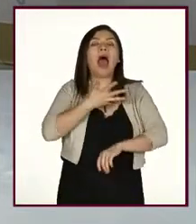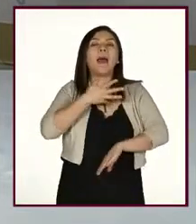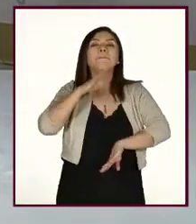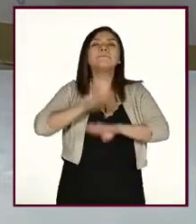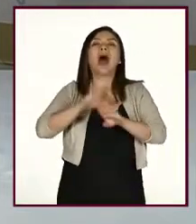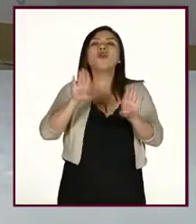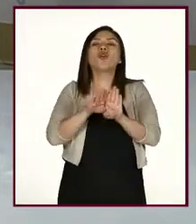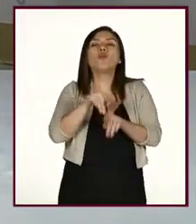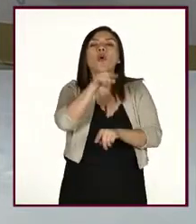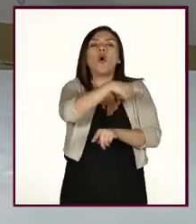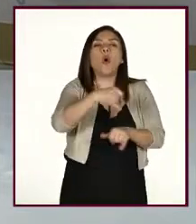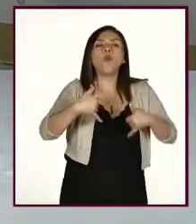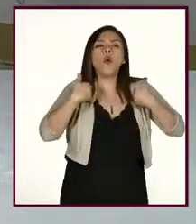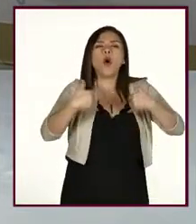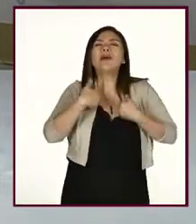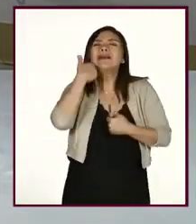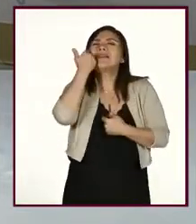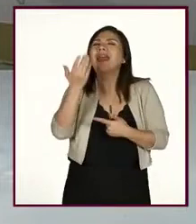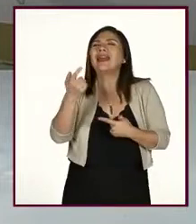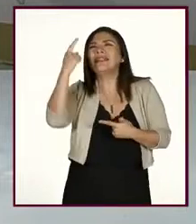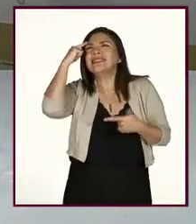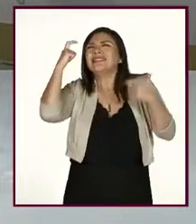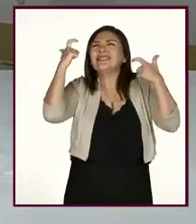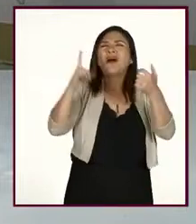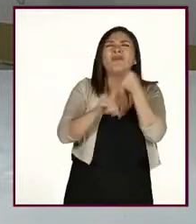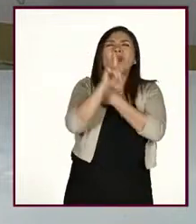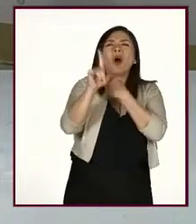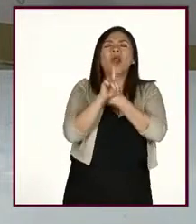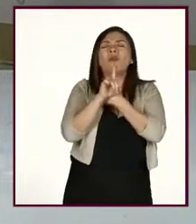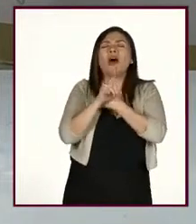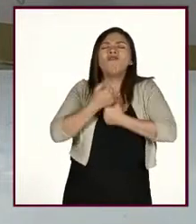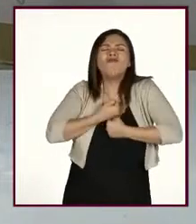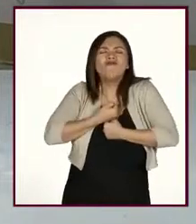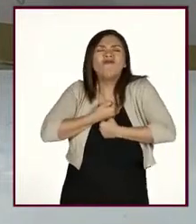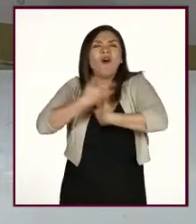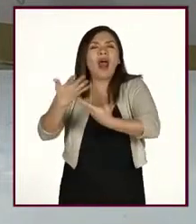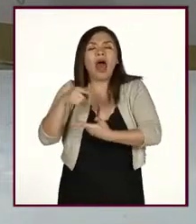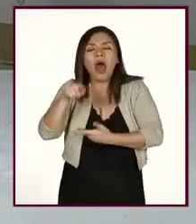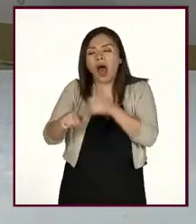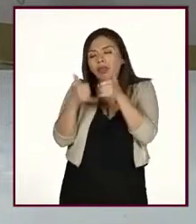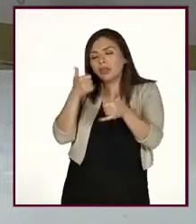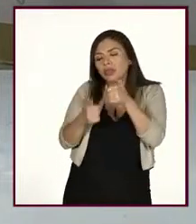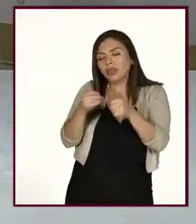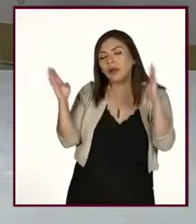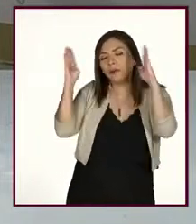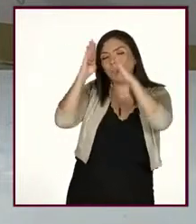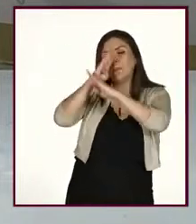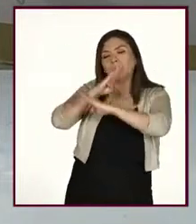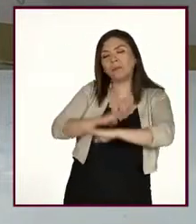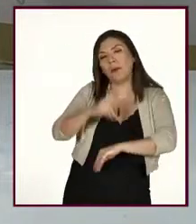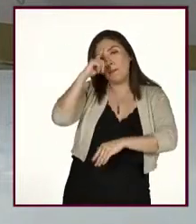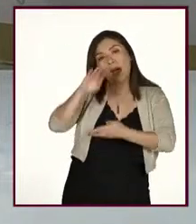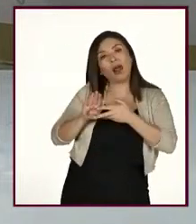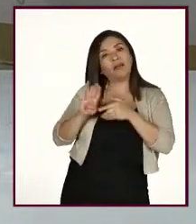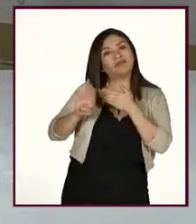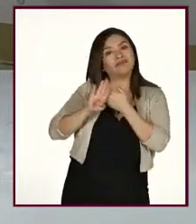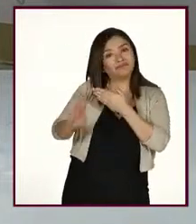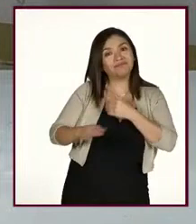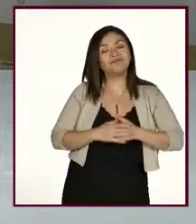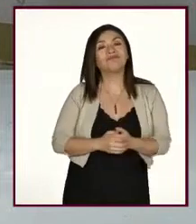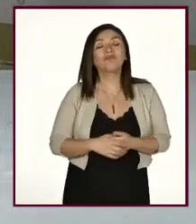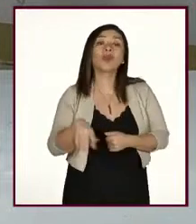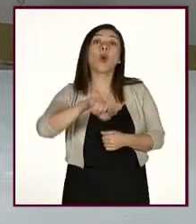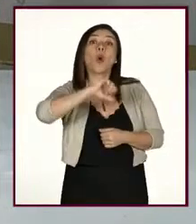como de sacar toda esa ansiedad en caso de que exista como una estrategia de afrontamiento. Sí, otra, adelantándome igual